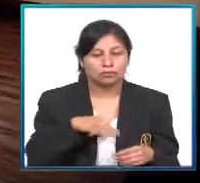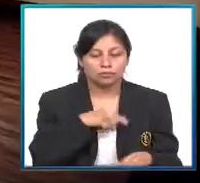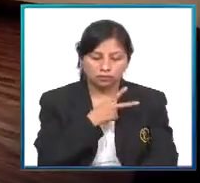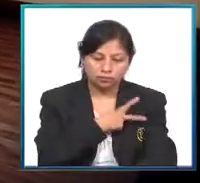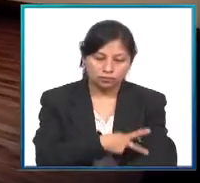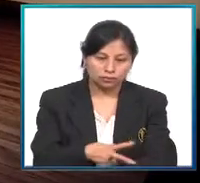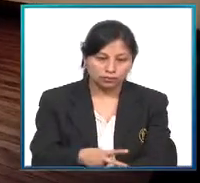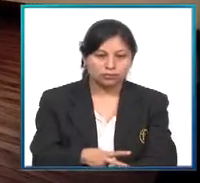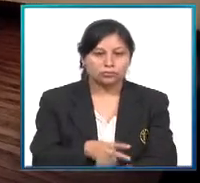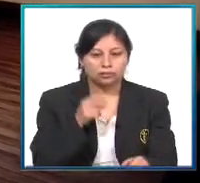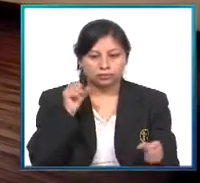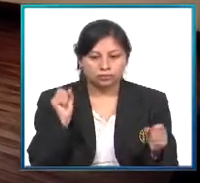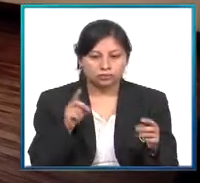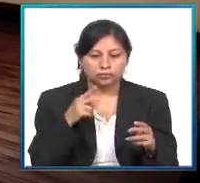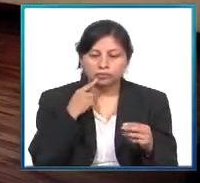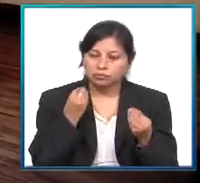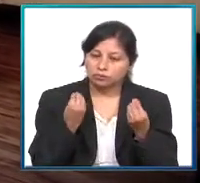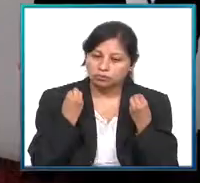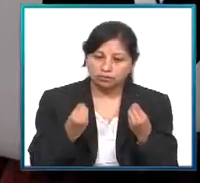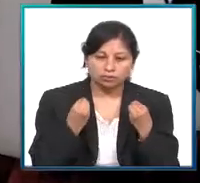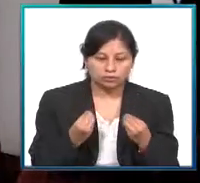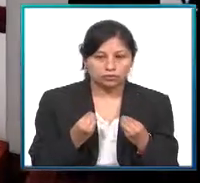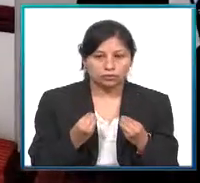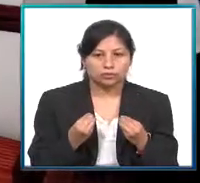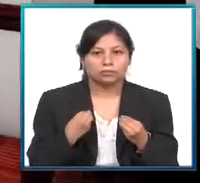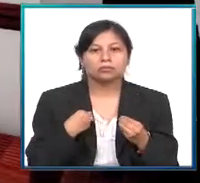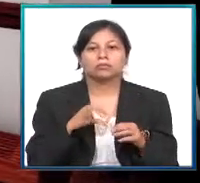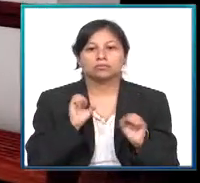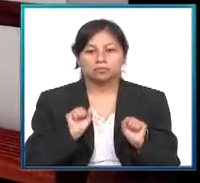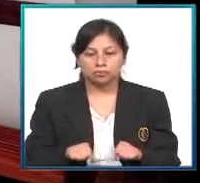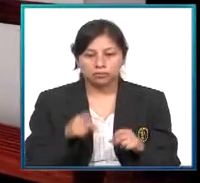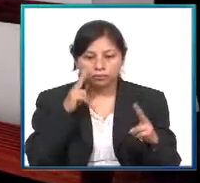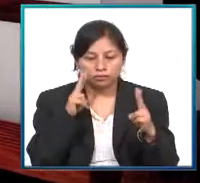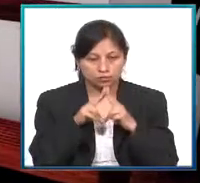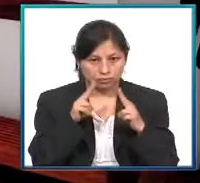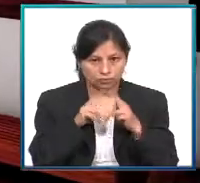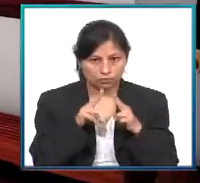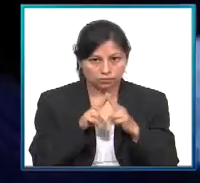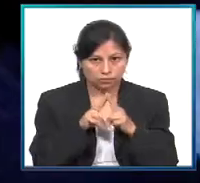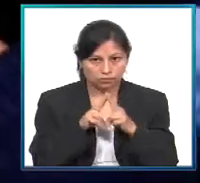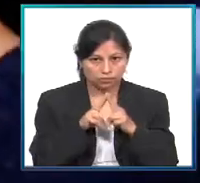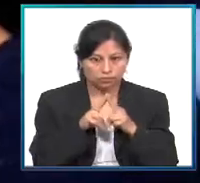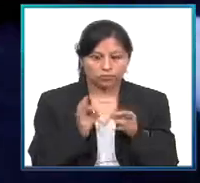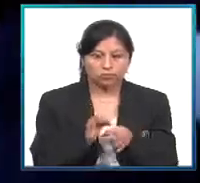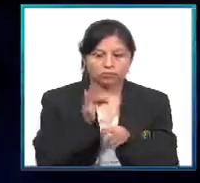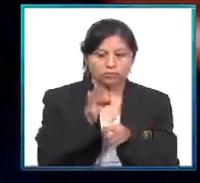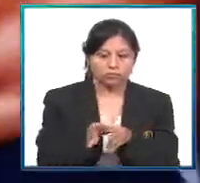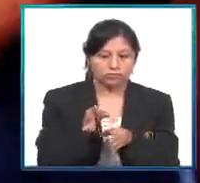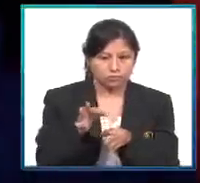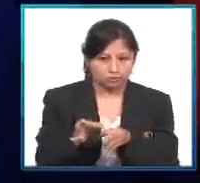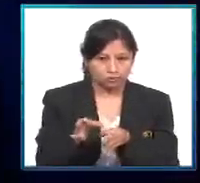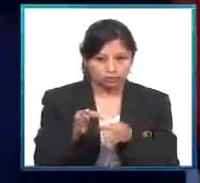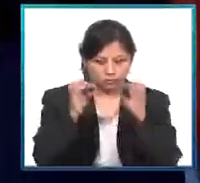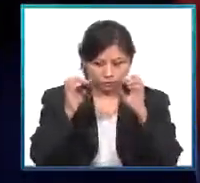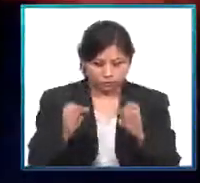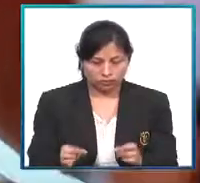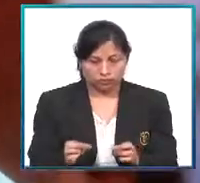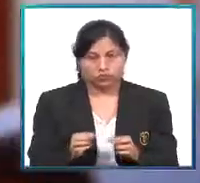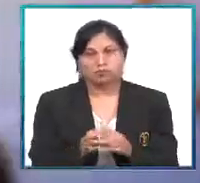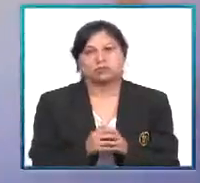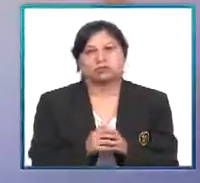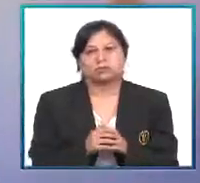historia y descubrir detalles valiosos que merecen ser conocidos por las futuras generaciones.